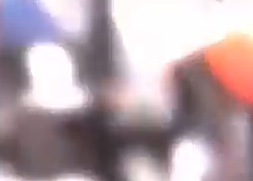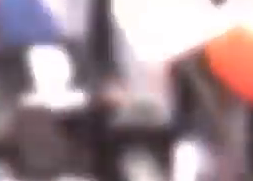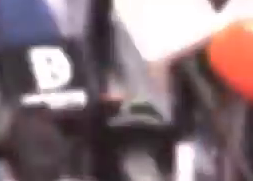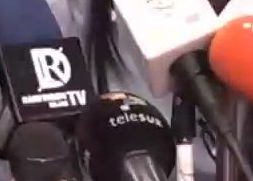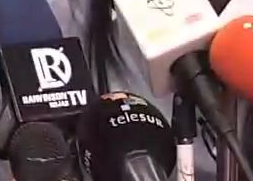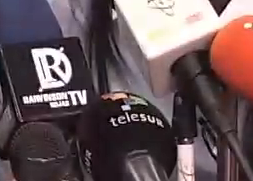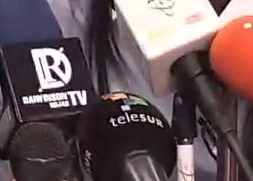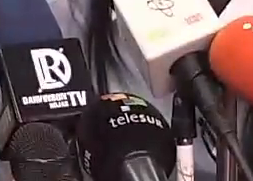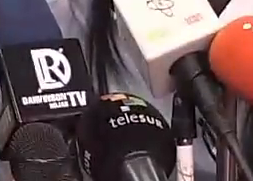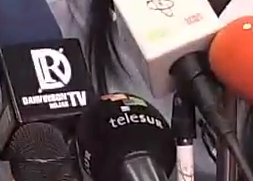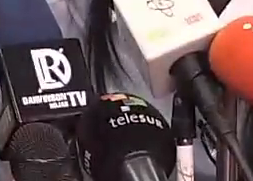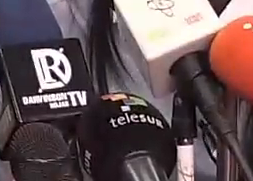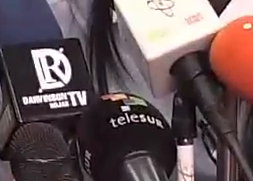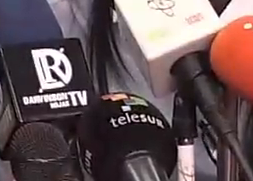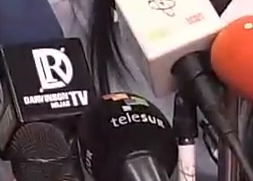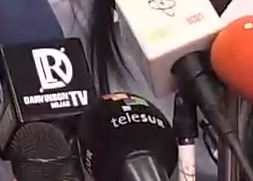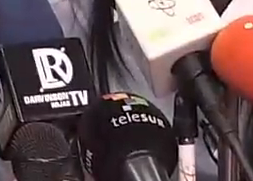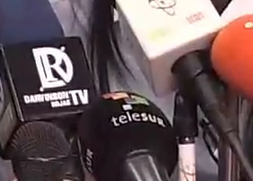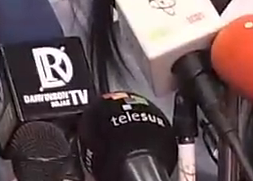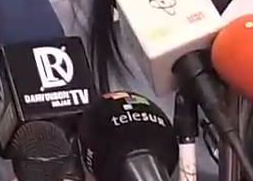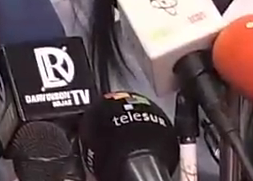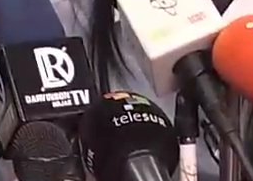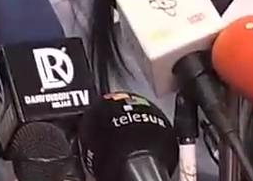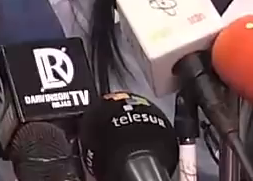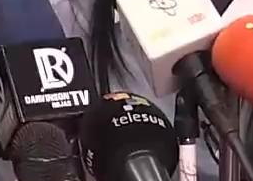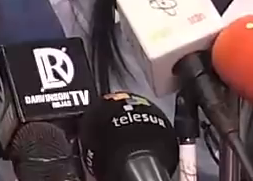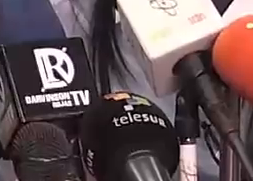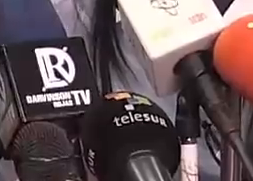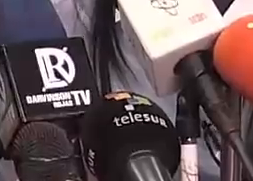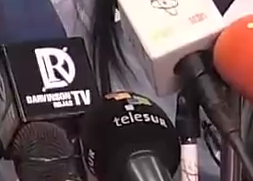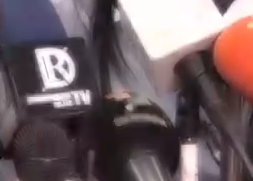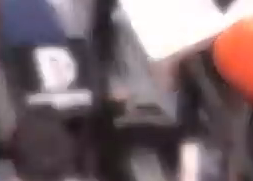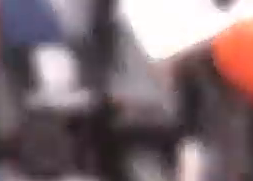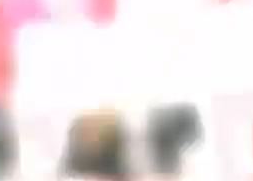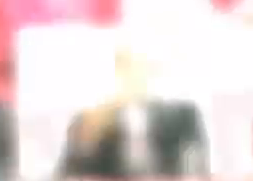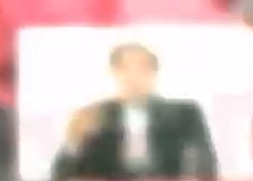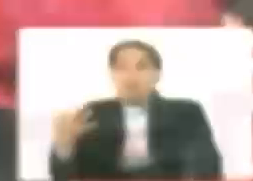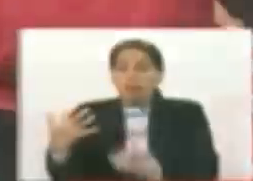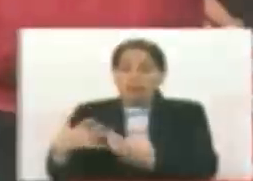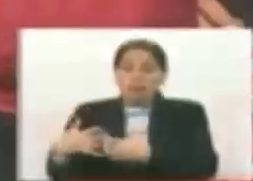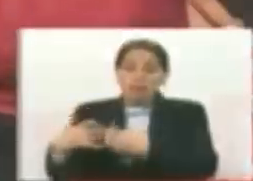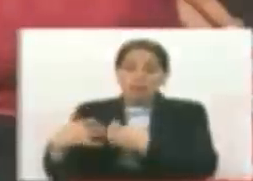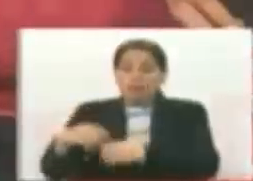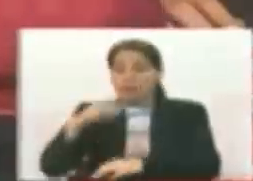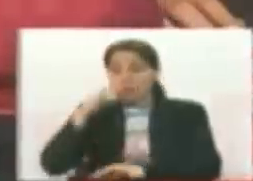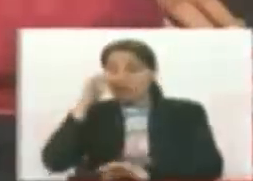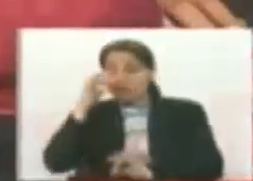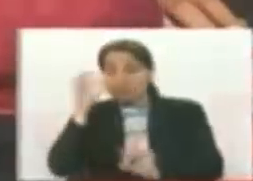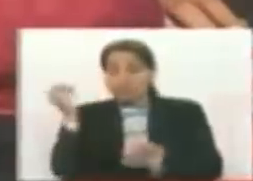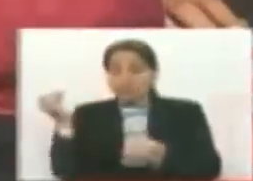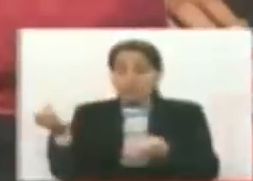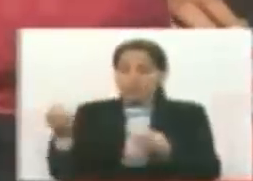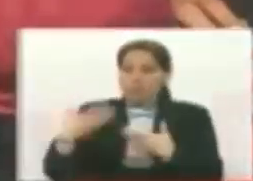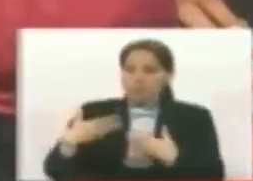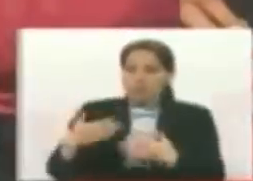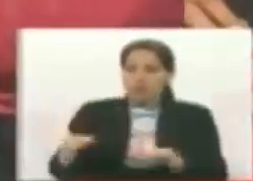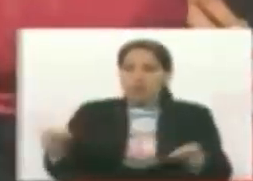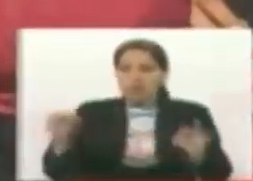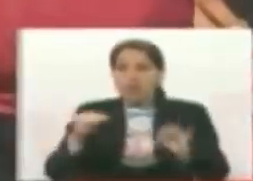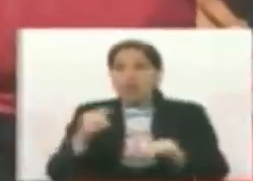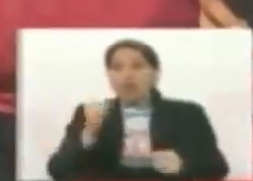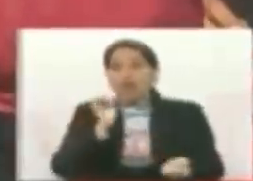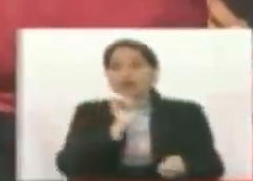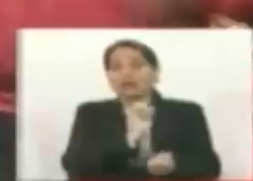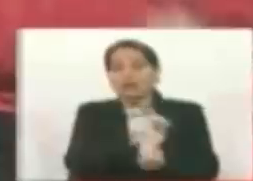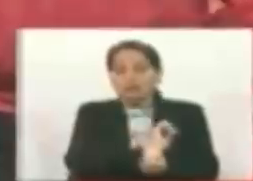Ya Carrero estaba sentenciado. Lo sentenció Diosdado Cabello a finales de noviembre de 2019 cuando en el programa Con el Mazo